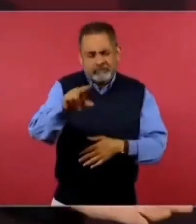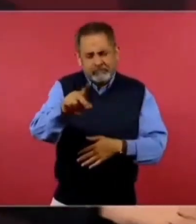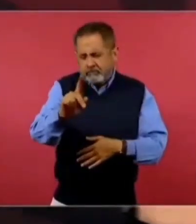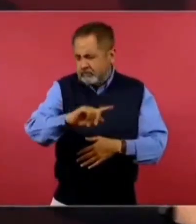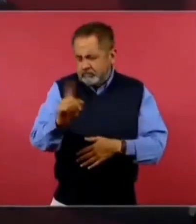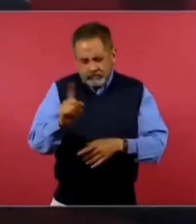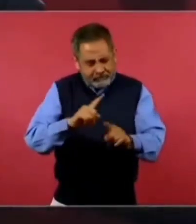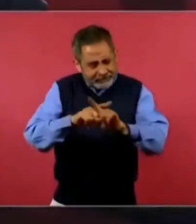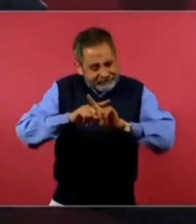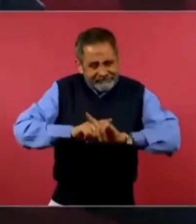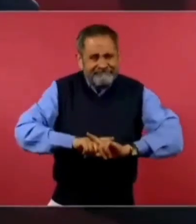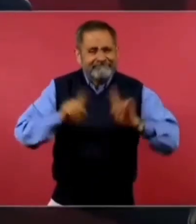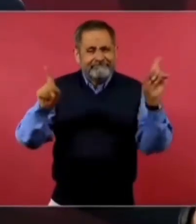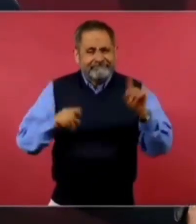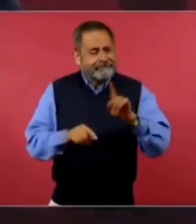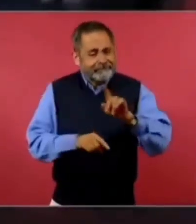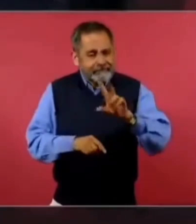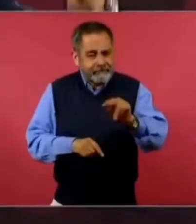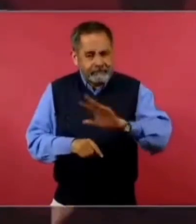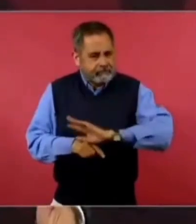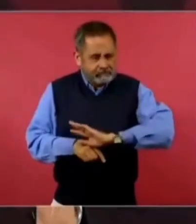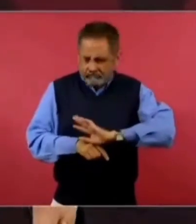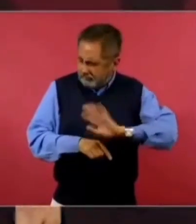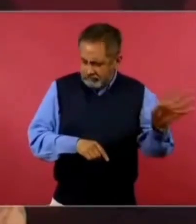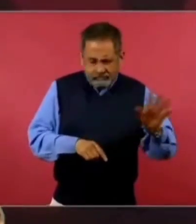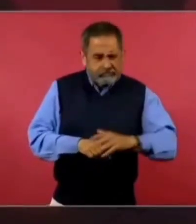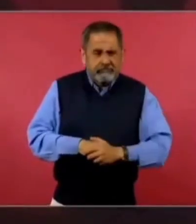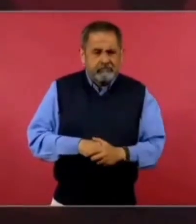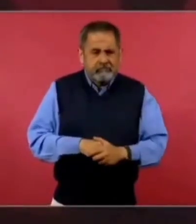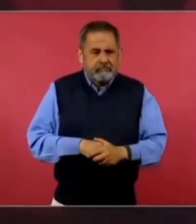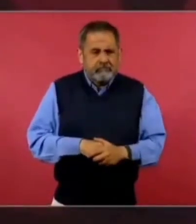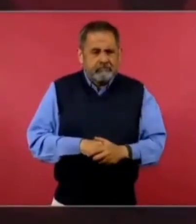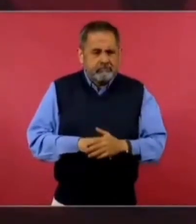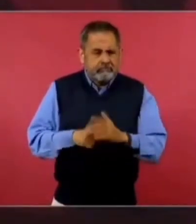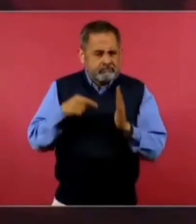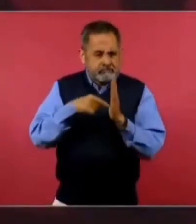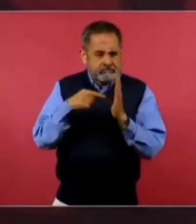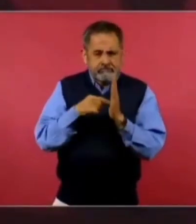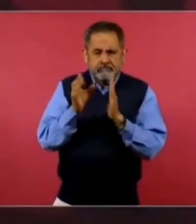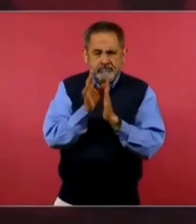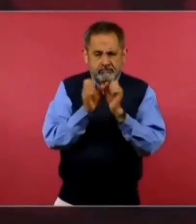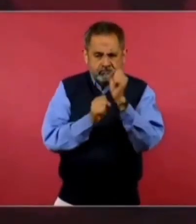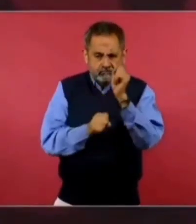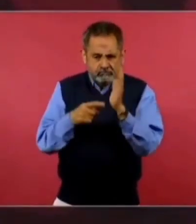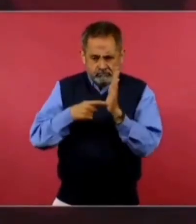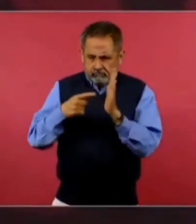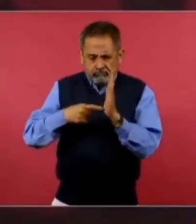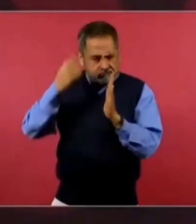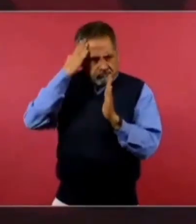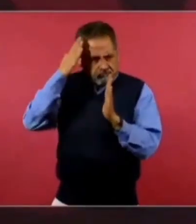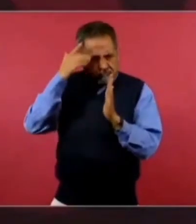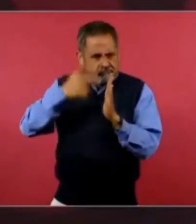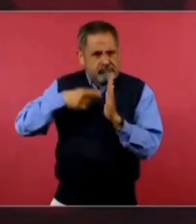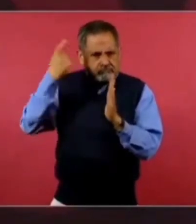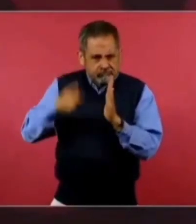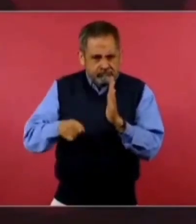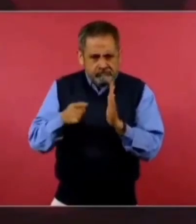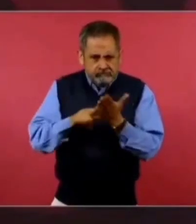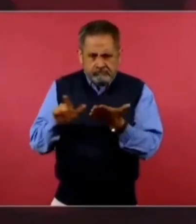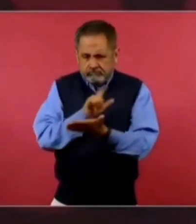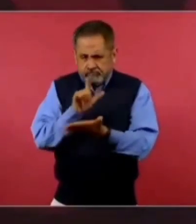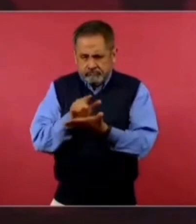No. Que sea de conformidad con la Constitución y de conformidad con la